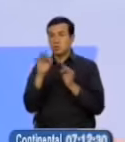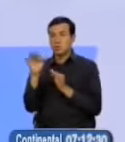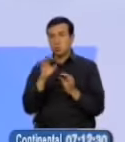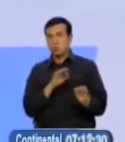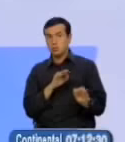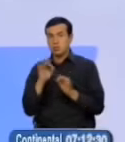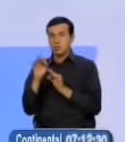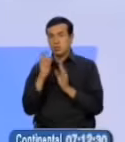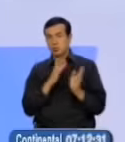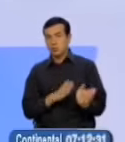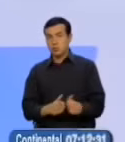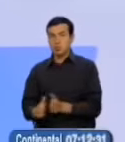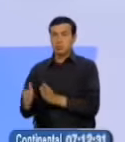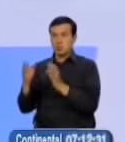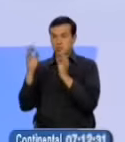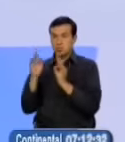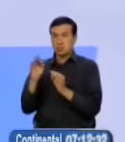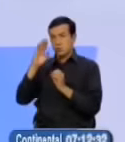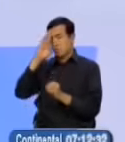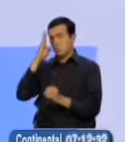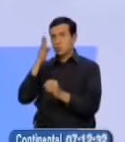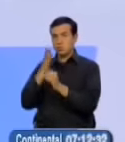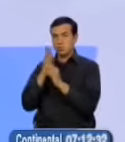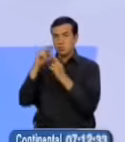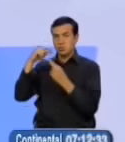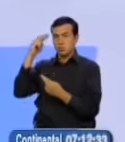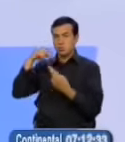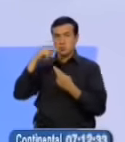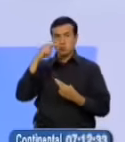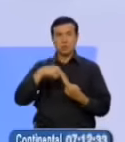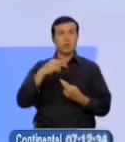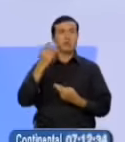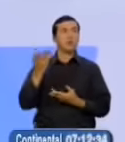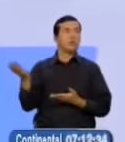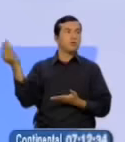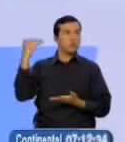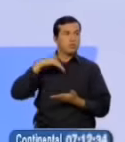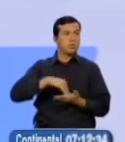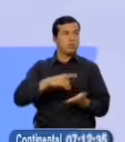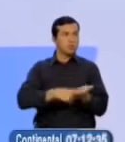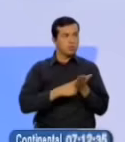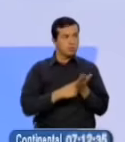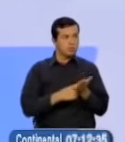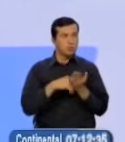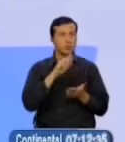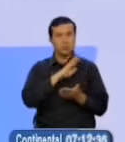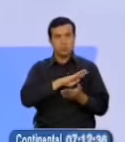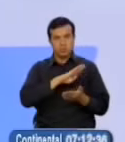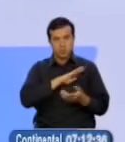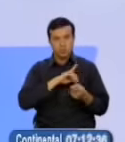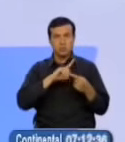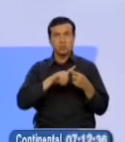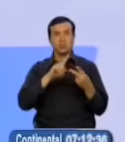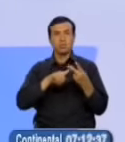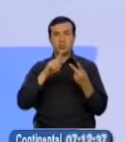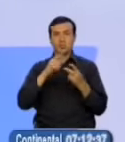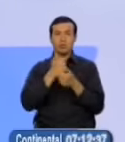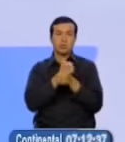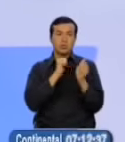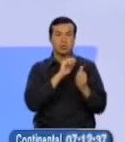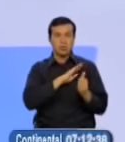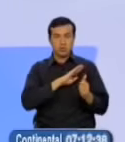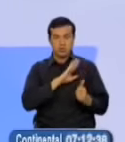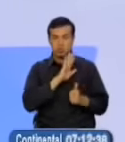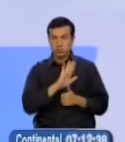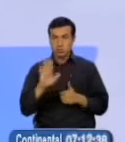periodos de tiempo que habían para lograr esta regionalización. Pero yo regresaría a la discusión sobre los municipios, sobre las autonomías